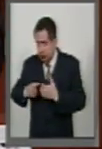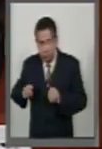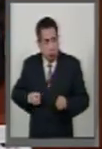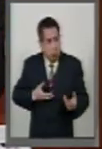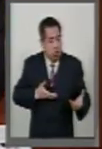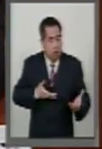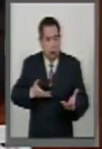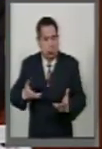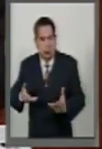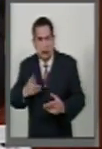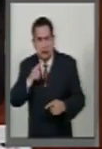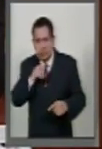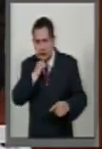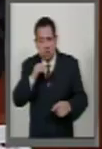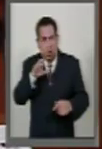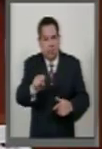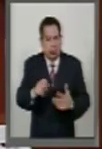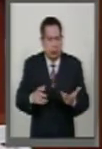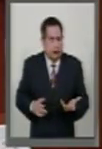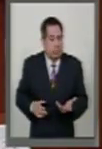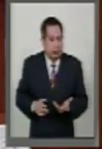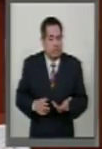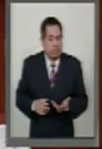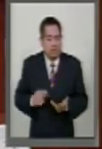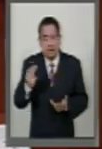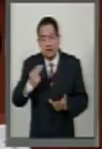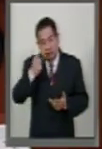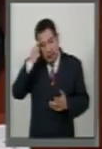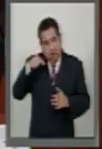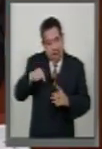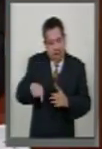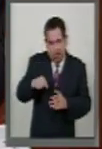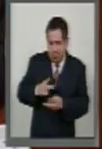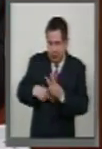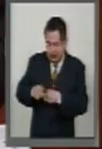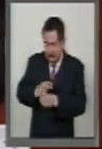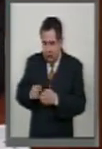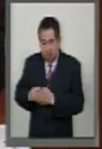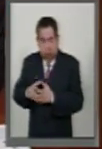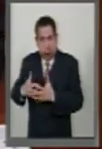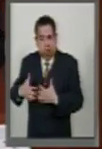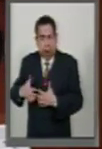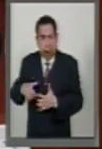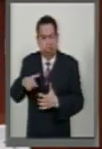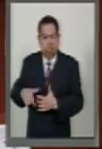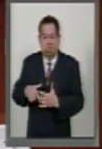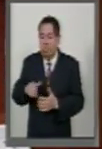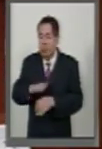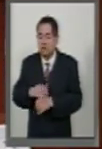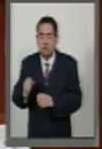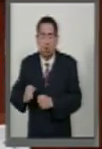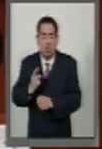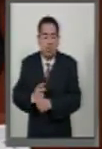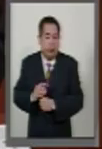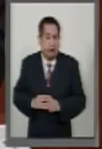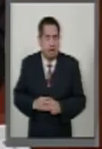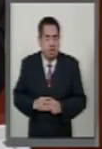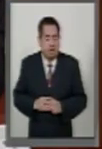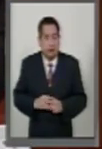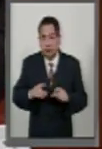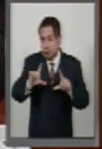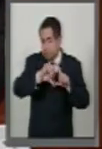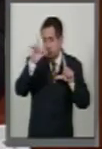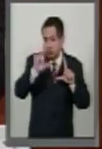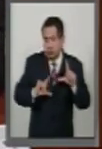de población desmesurado, tenga en nuestras bases de producción alimenticia su seguridad. La producción